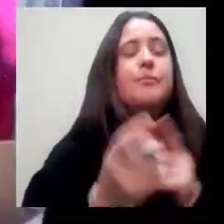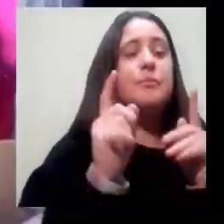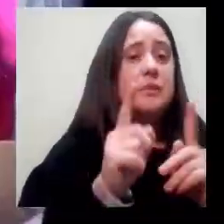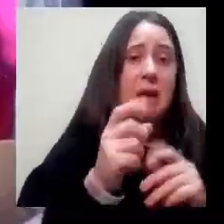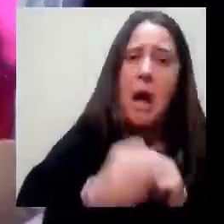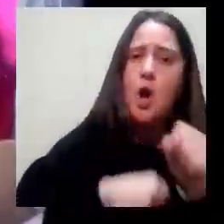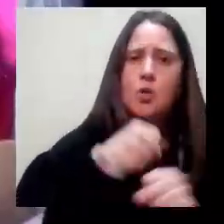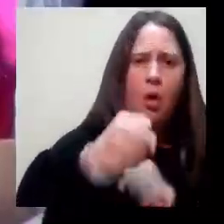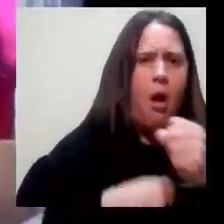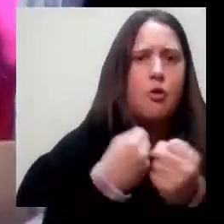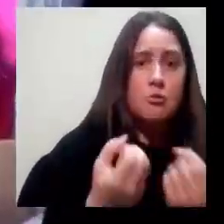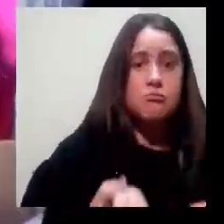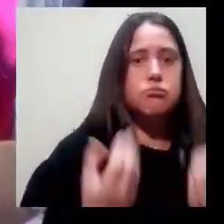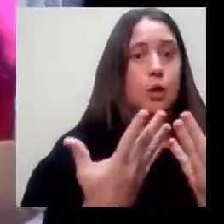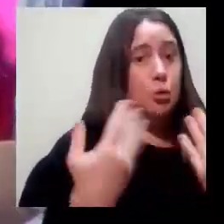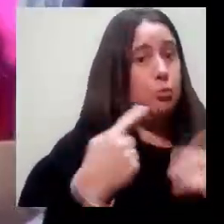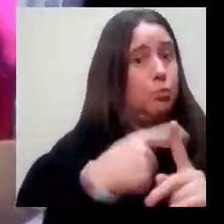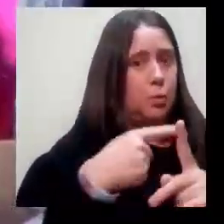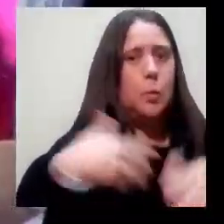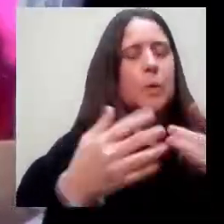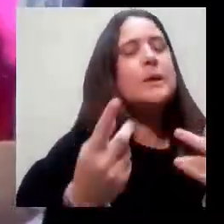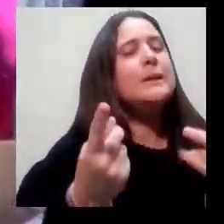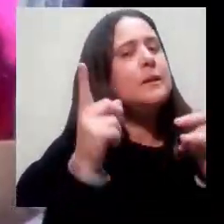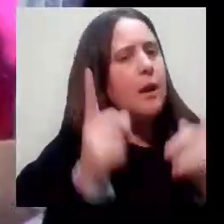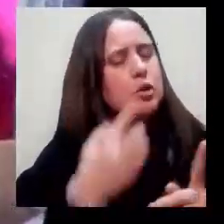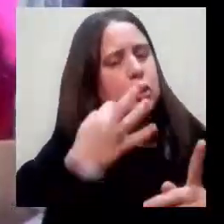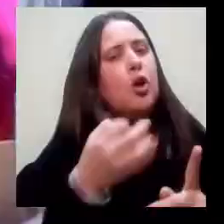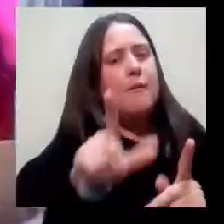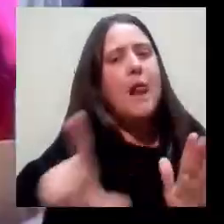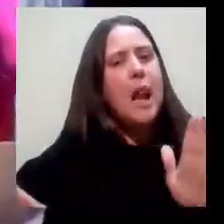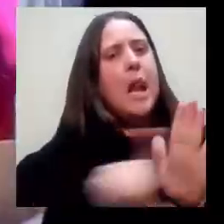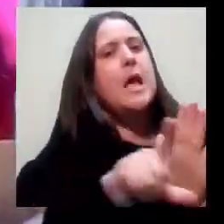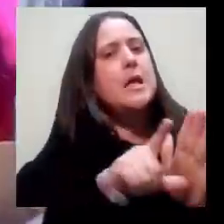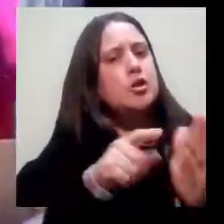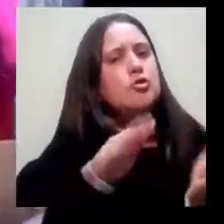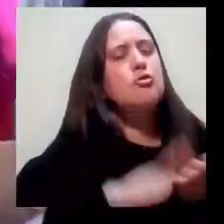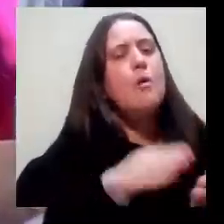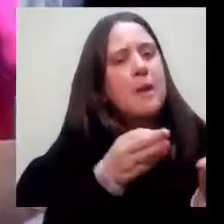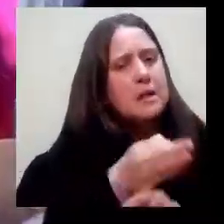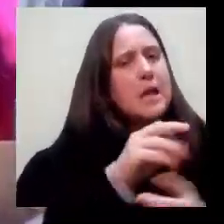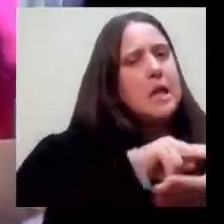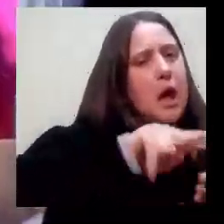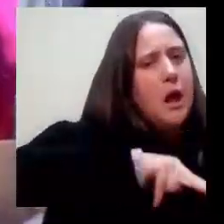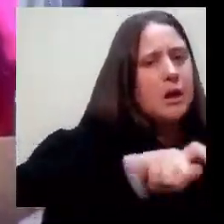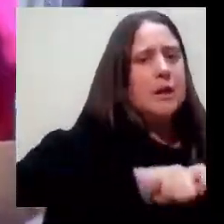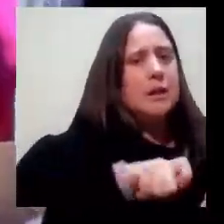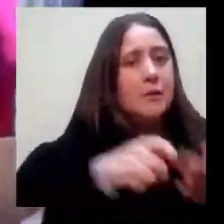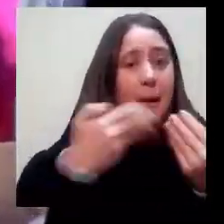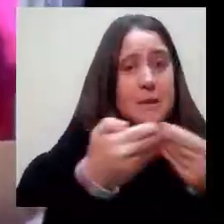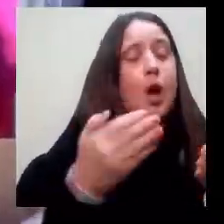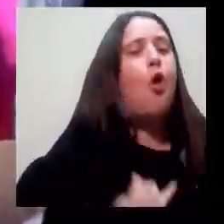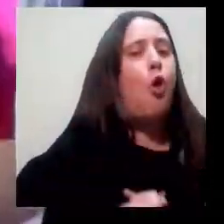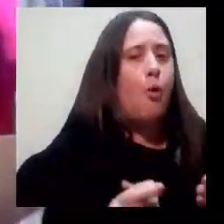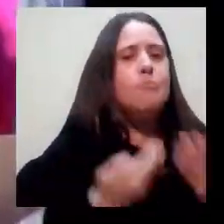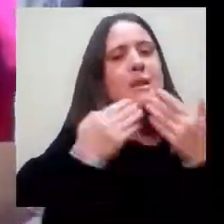impacto. También me parece que tenemos que tener una ley de alfabetización o que va a iniciarse con un pacto social. Esa ley